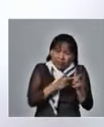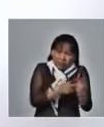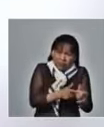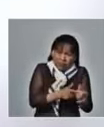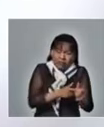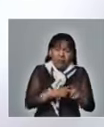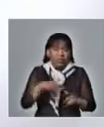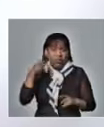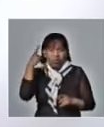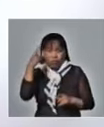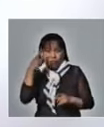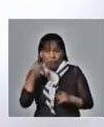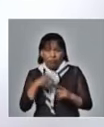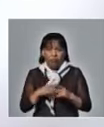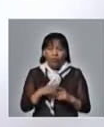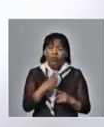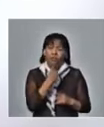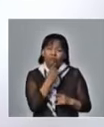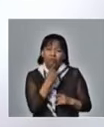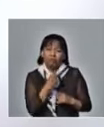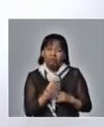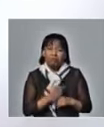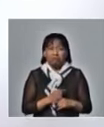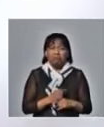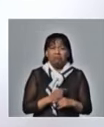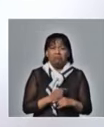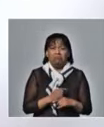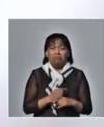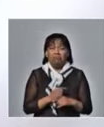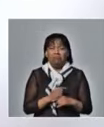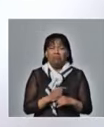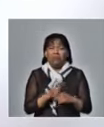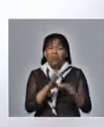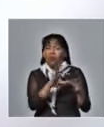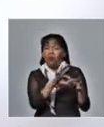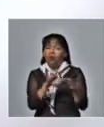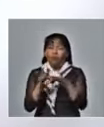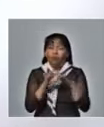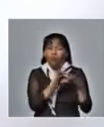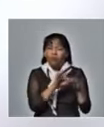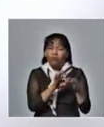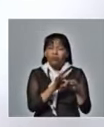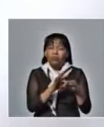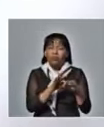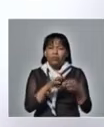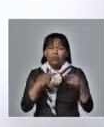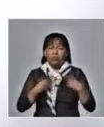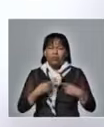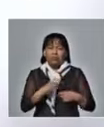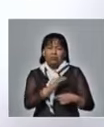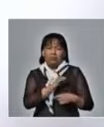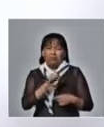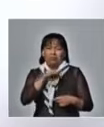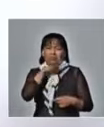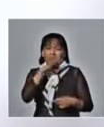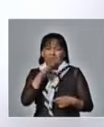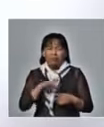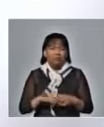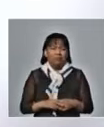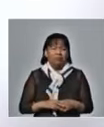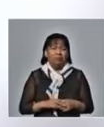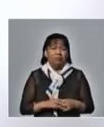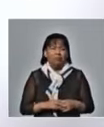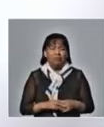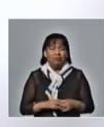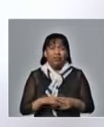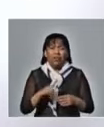que en Puebla las policías están vinculadas al crimen organizado y a la delincuencia. Ni